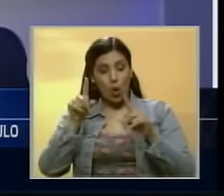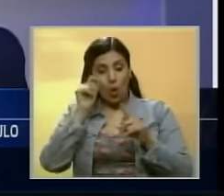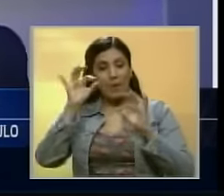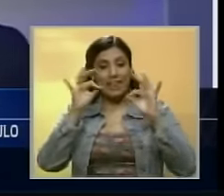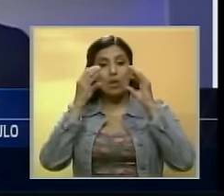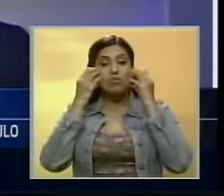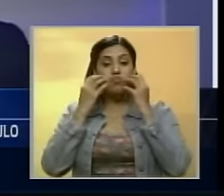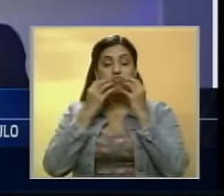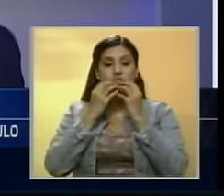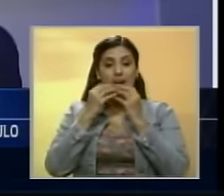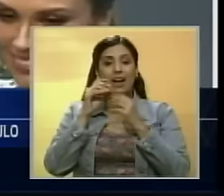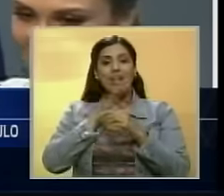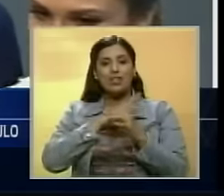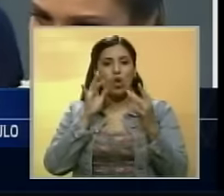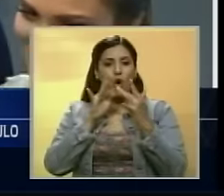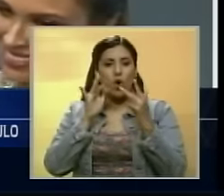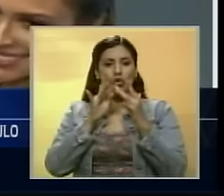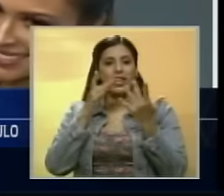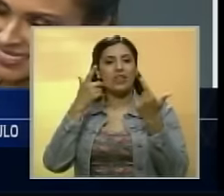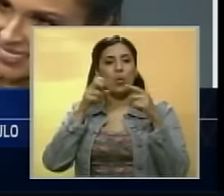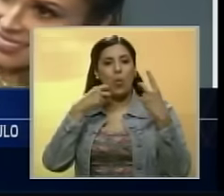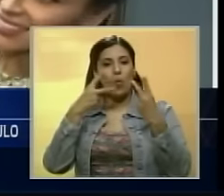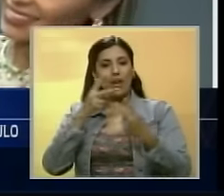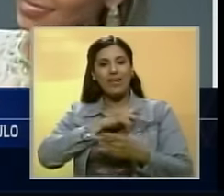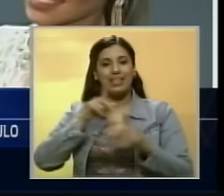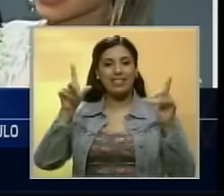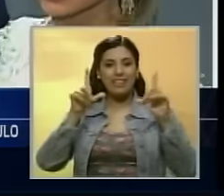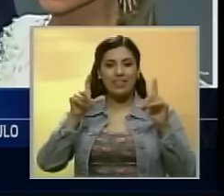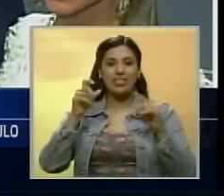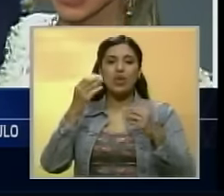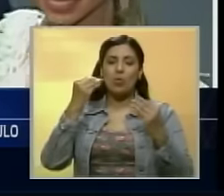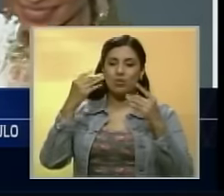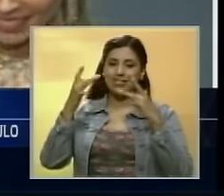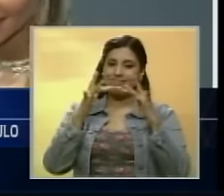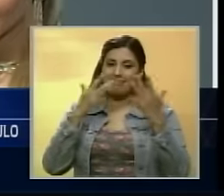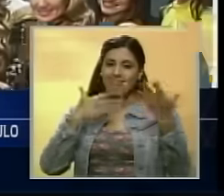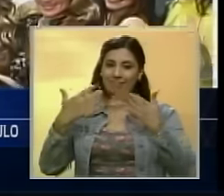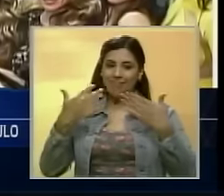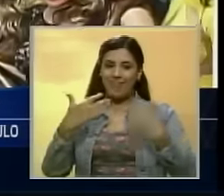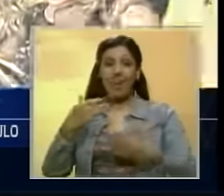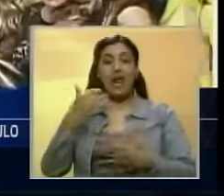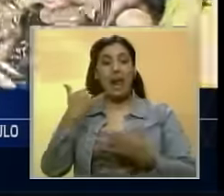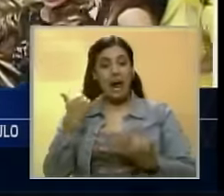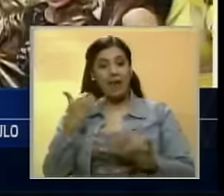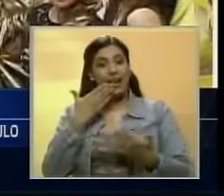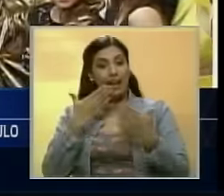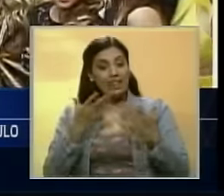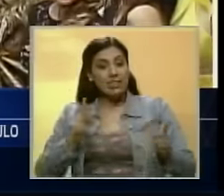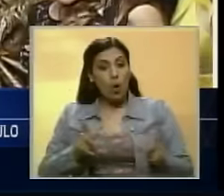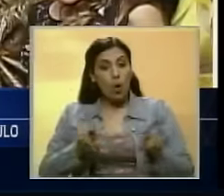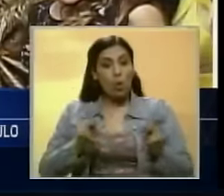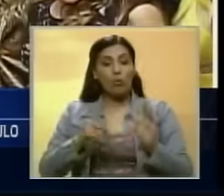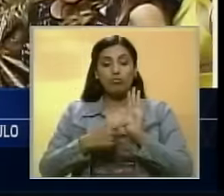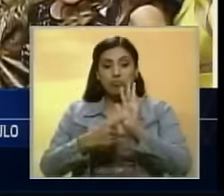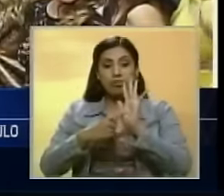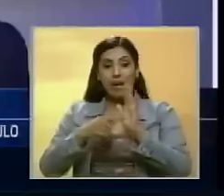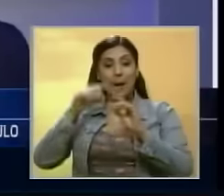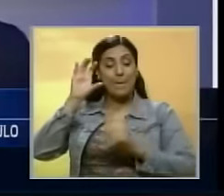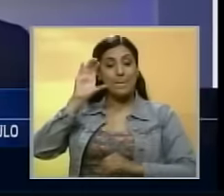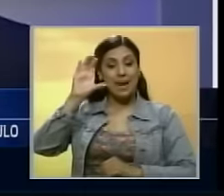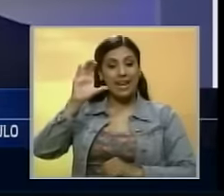unan elco transmitieron a través de nuestra pantalla mucha química El galán agradeció la oportunidad de protagonizar en su